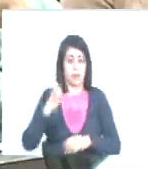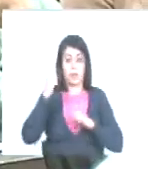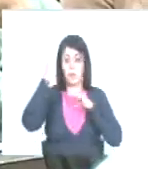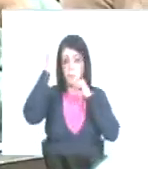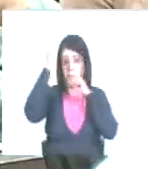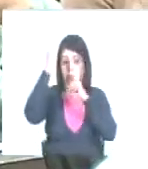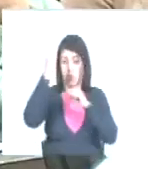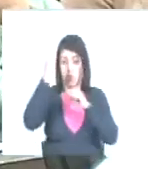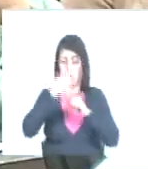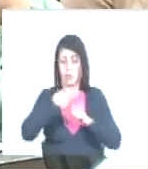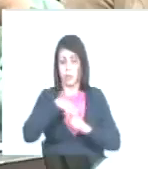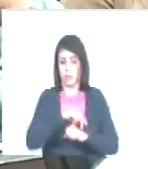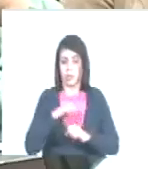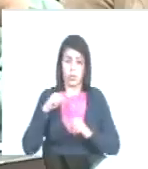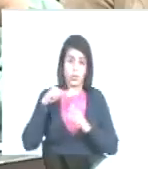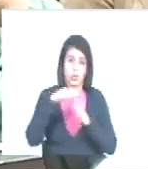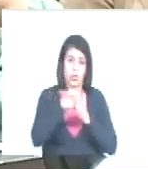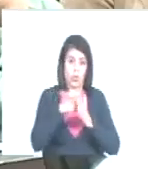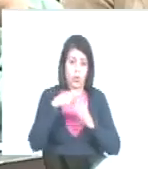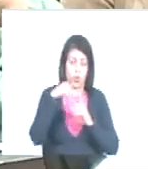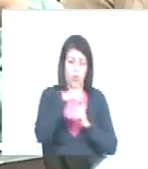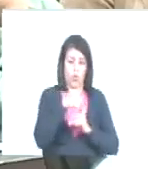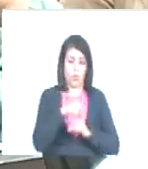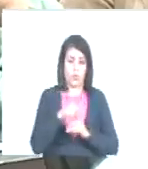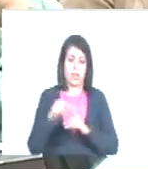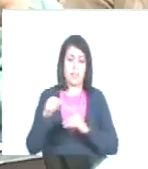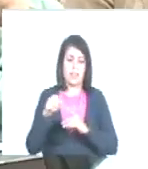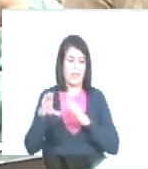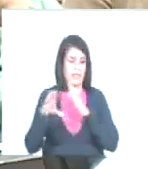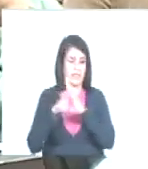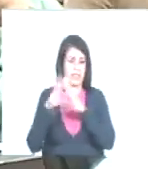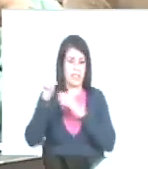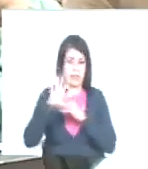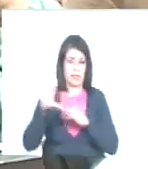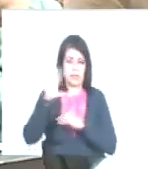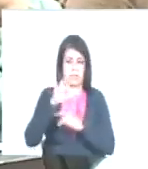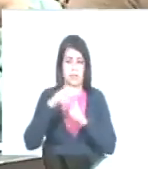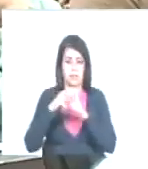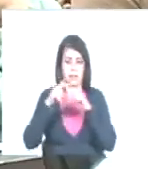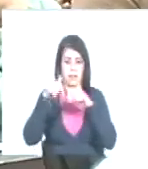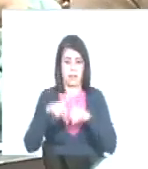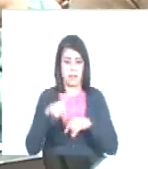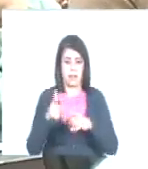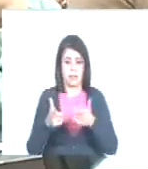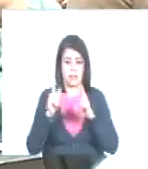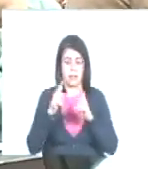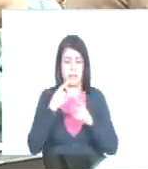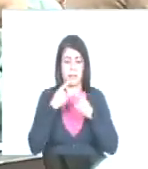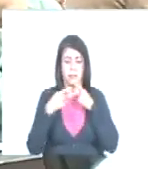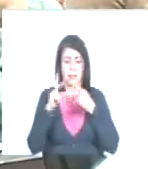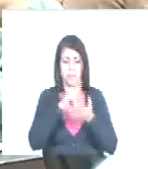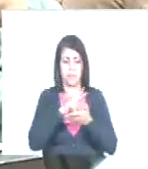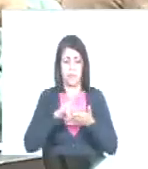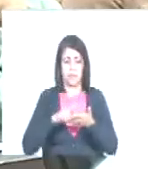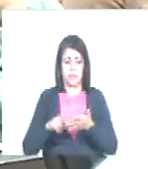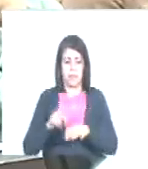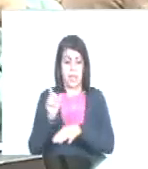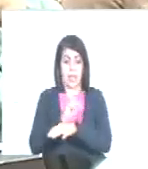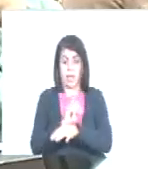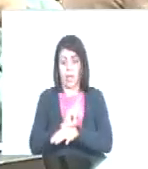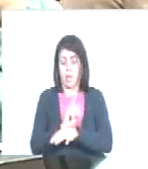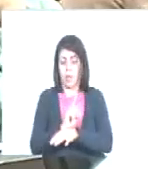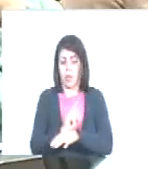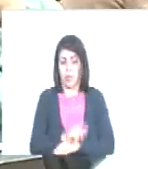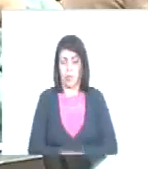victorias que hemos tenido en la lucha contra el bloqueo que en este momento sabemos que atraviesa nuestro país. Permítanme un momento leer